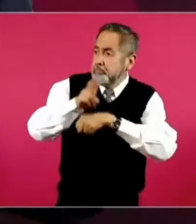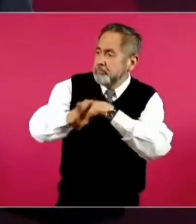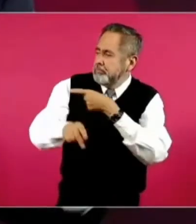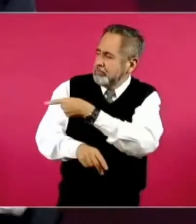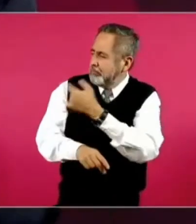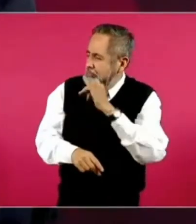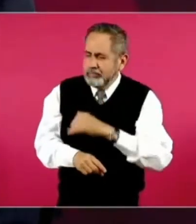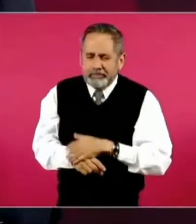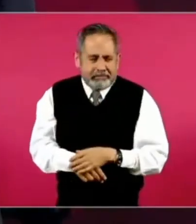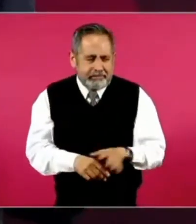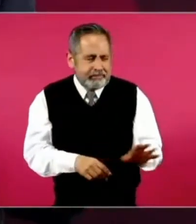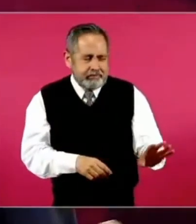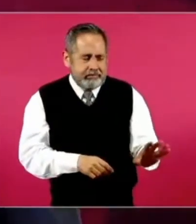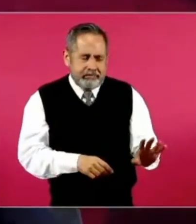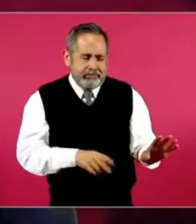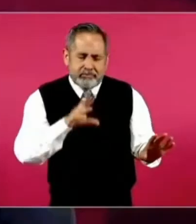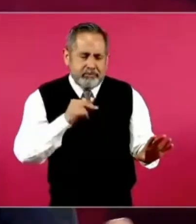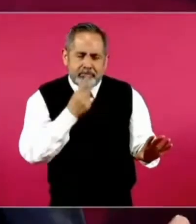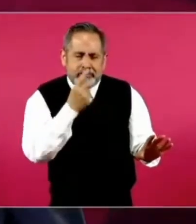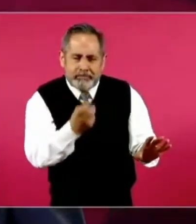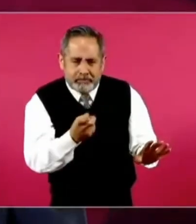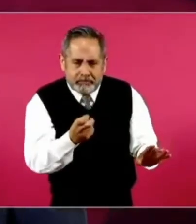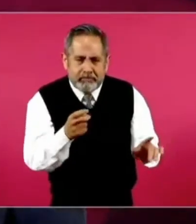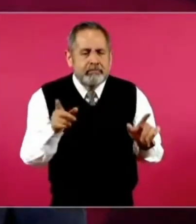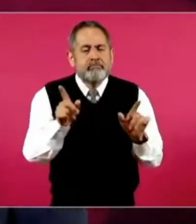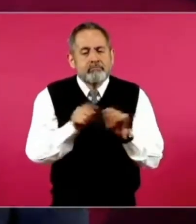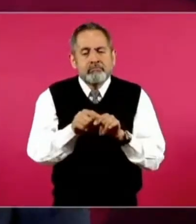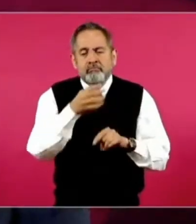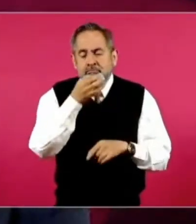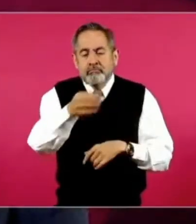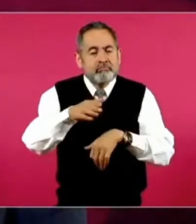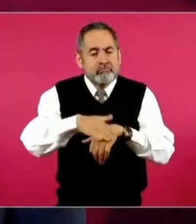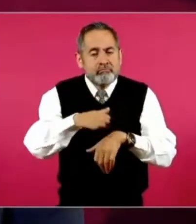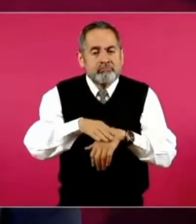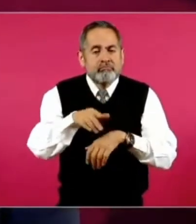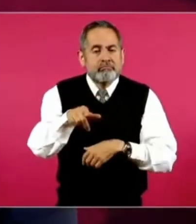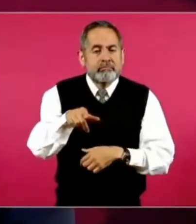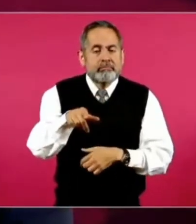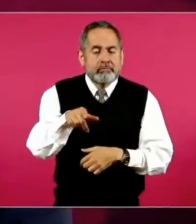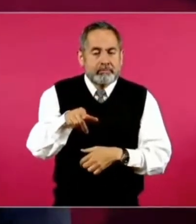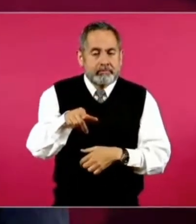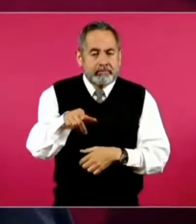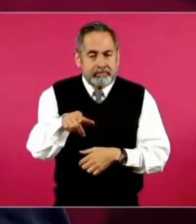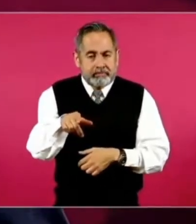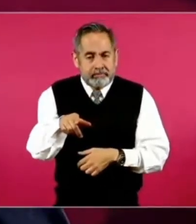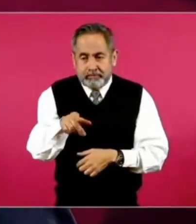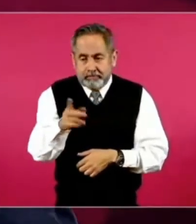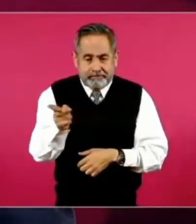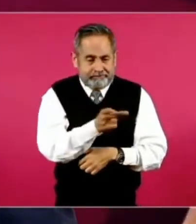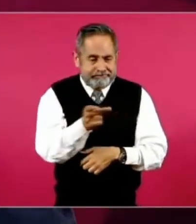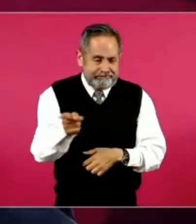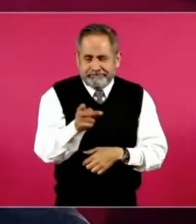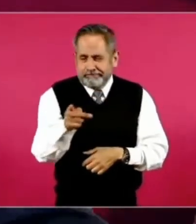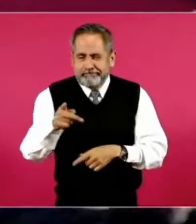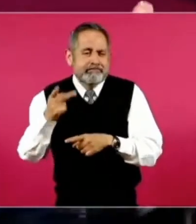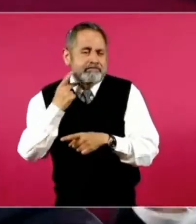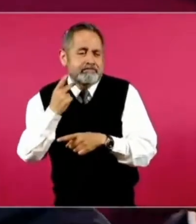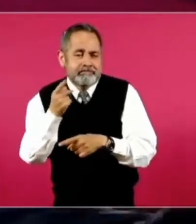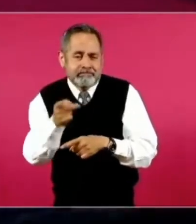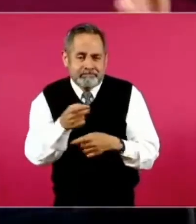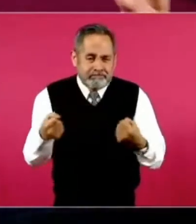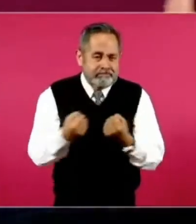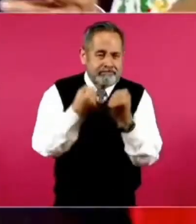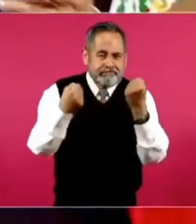Pues no estoy negando, nada más que en una confrontación con